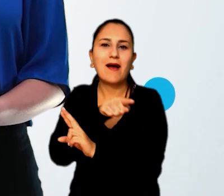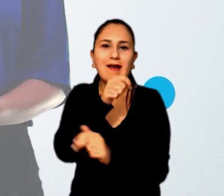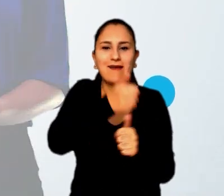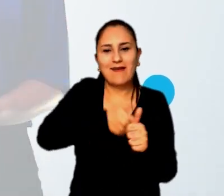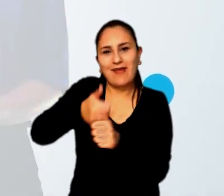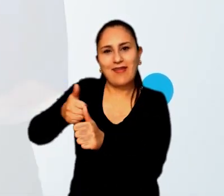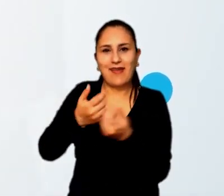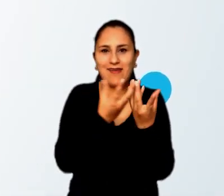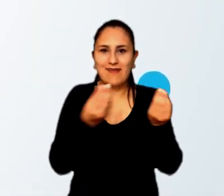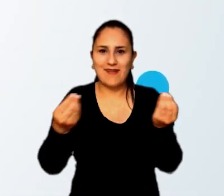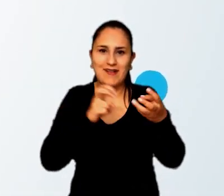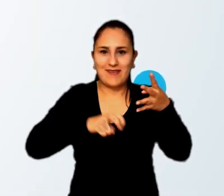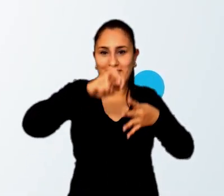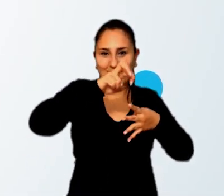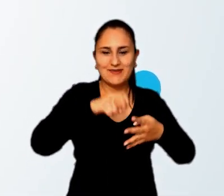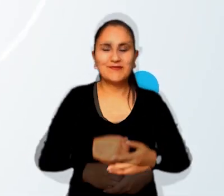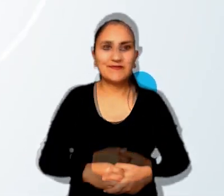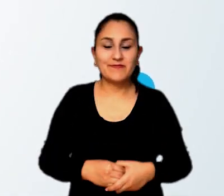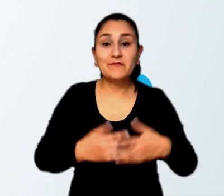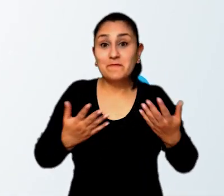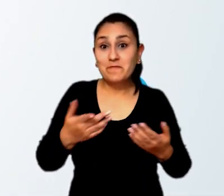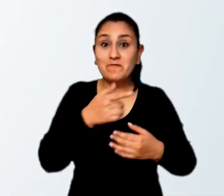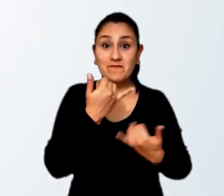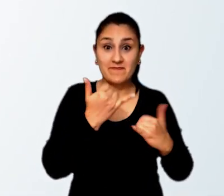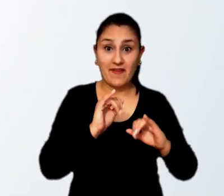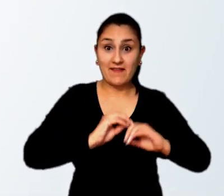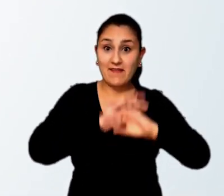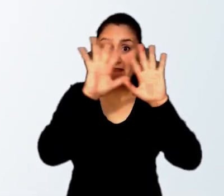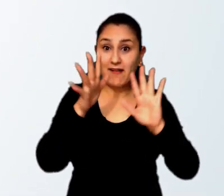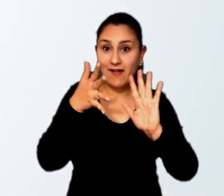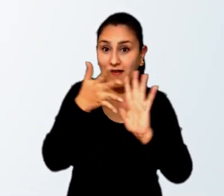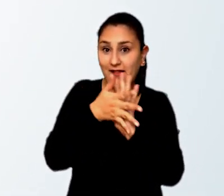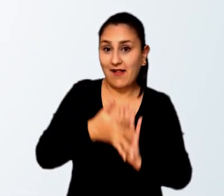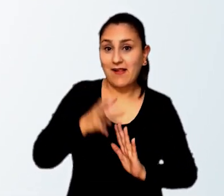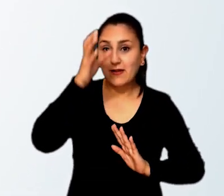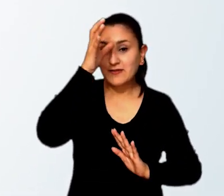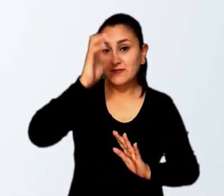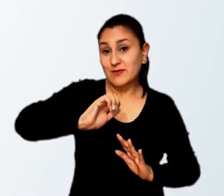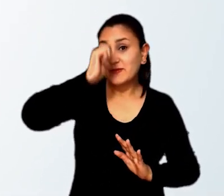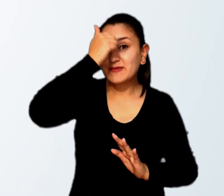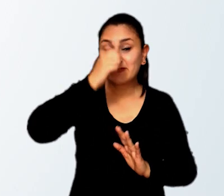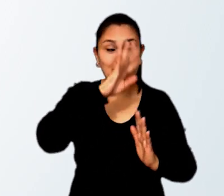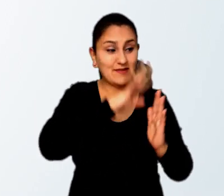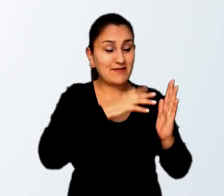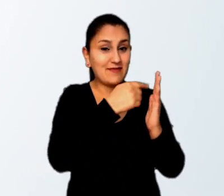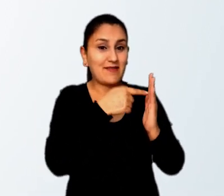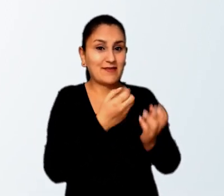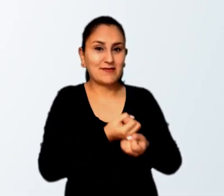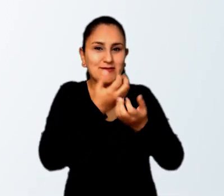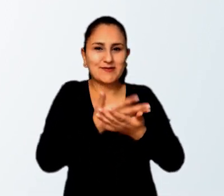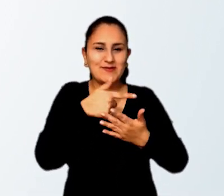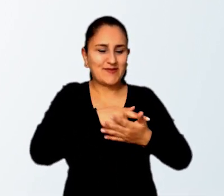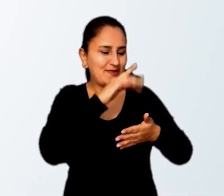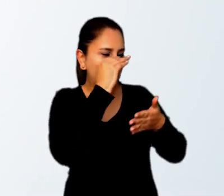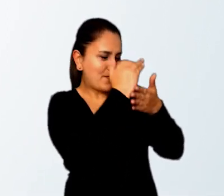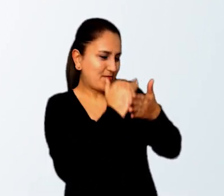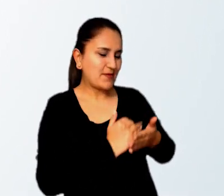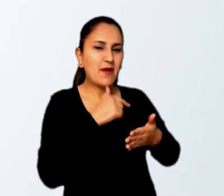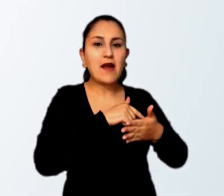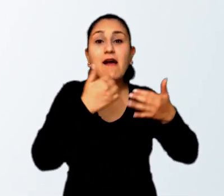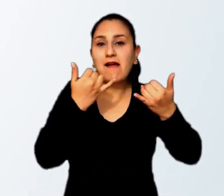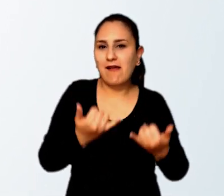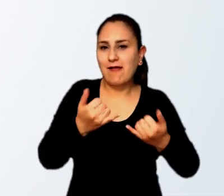etiqueta de nivel ahora que se encuentran claros los conceptos principales y la estructura de las rúbricas vamos a abordar